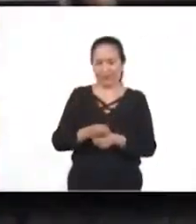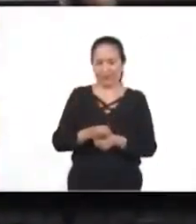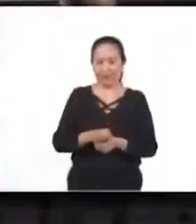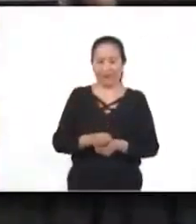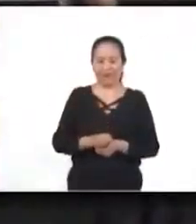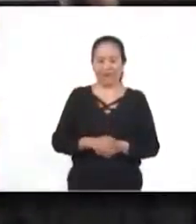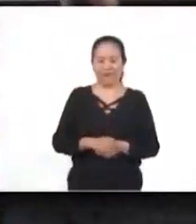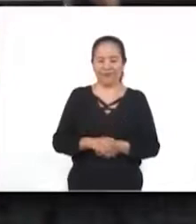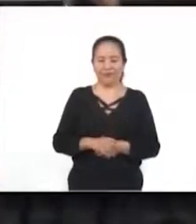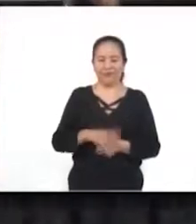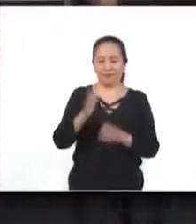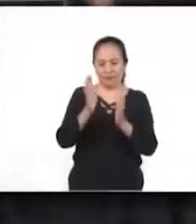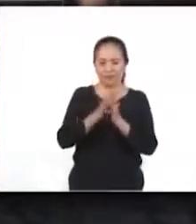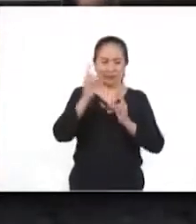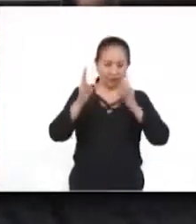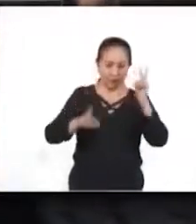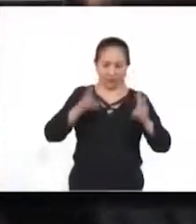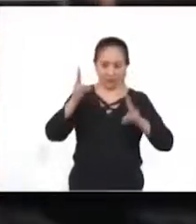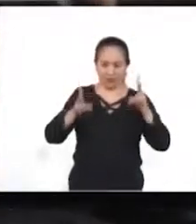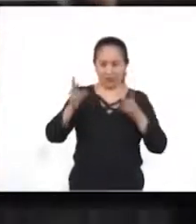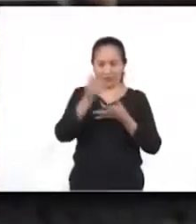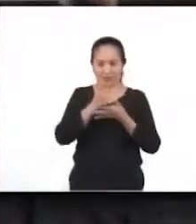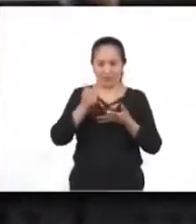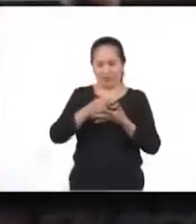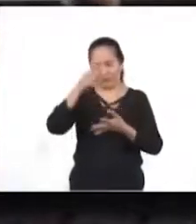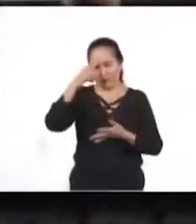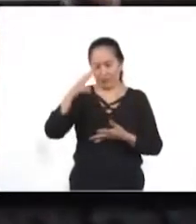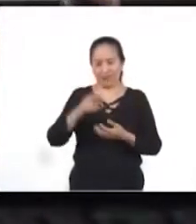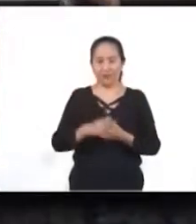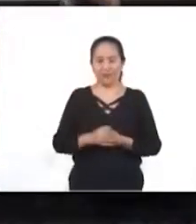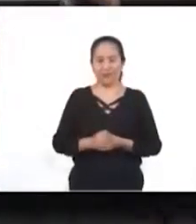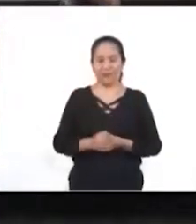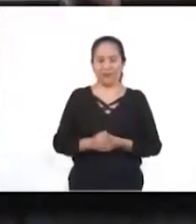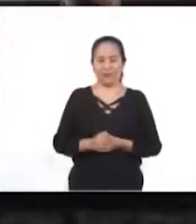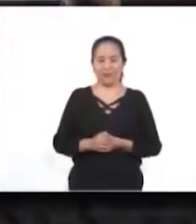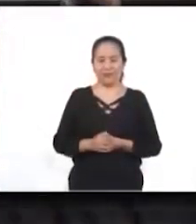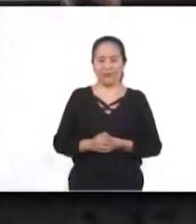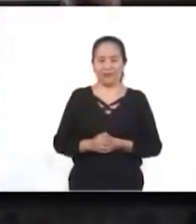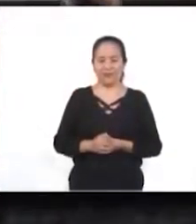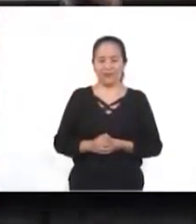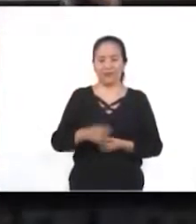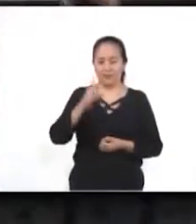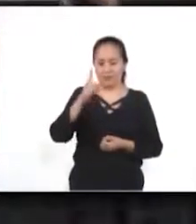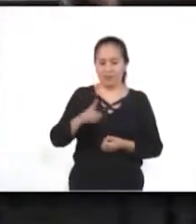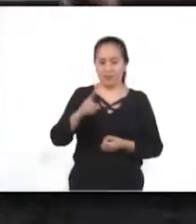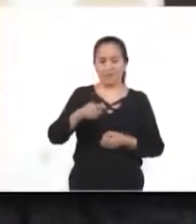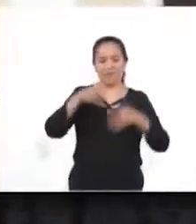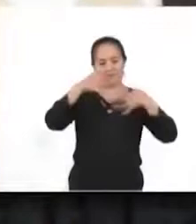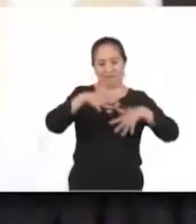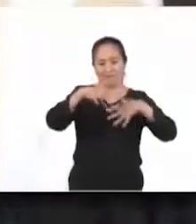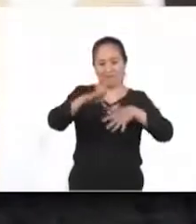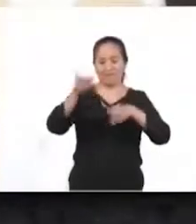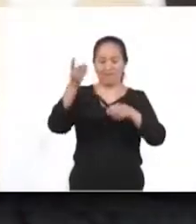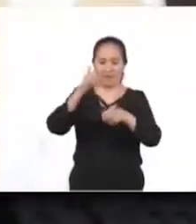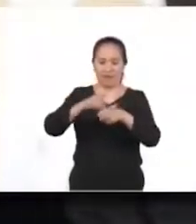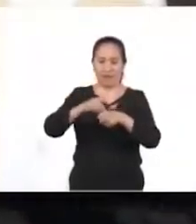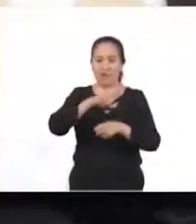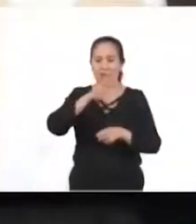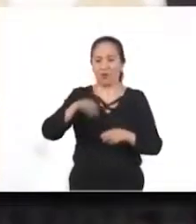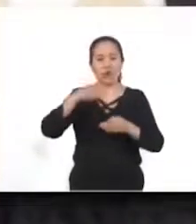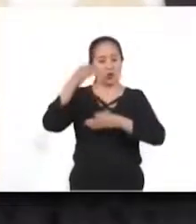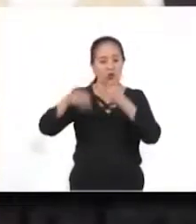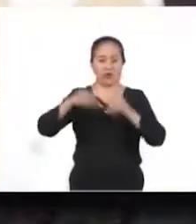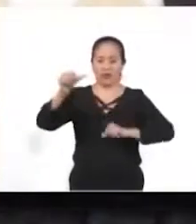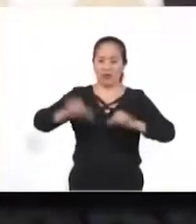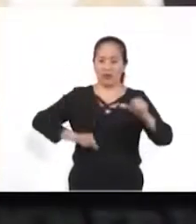a visitar la Ciudad de México en este monumental desfile del Día de Muertos y todas las